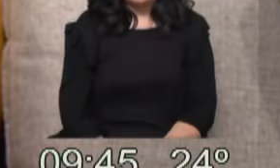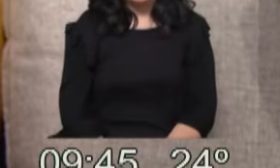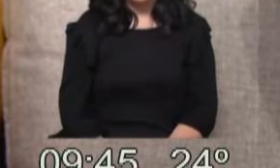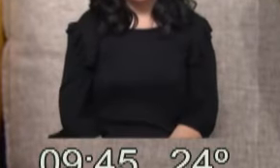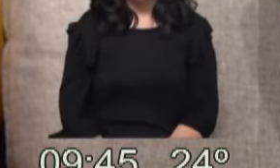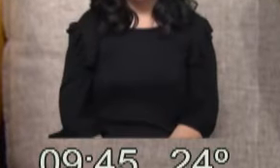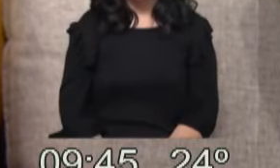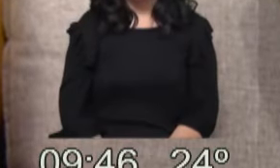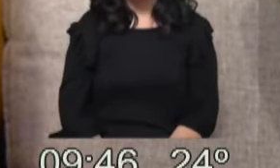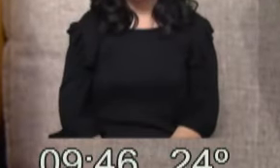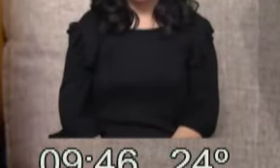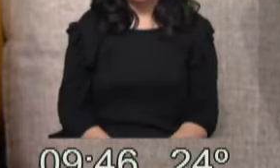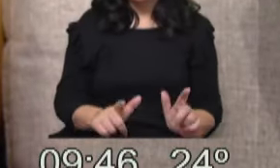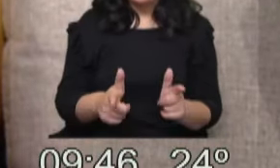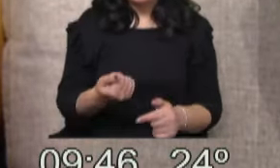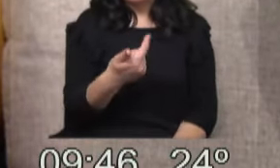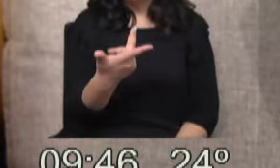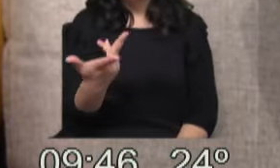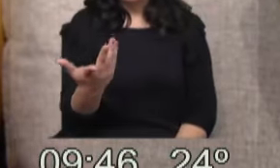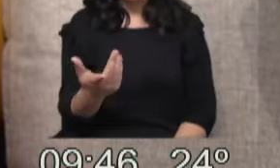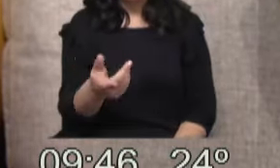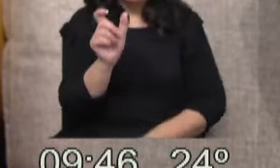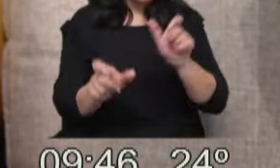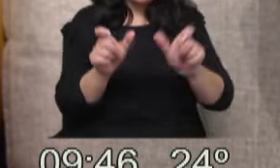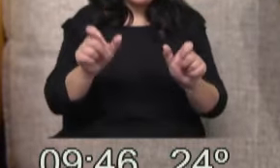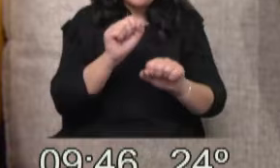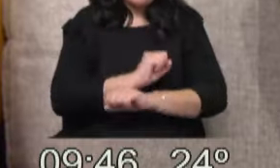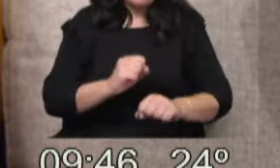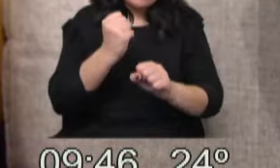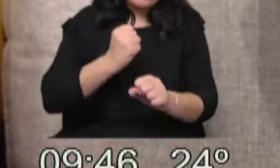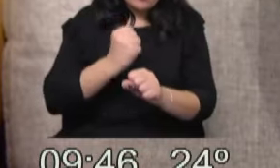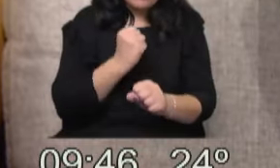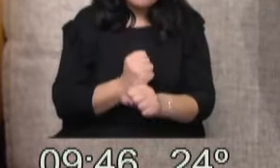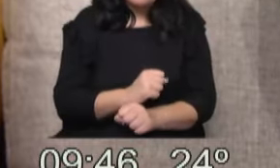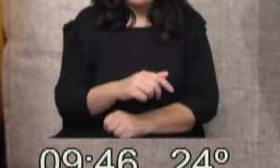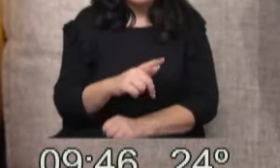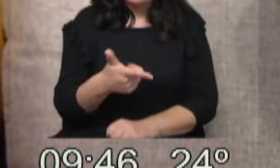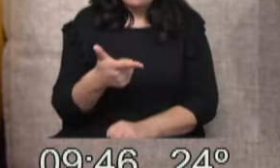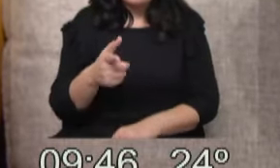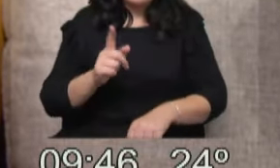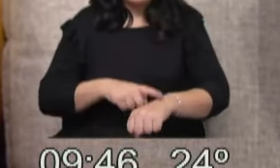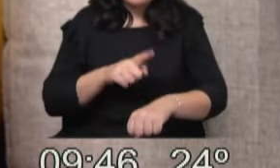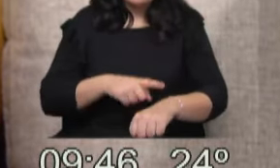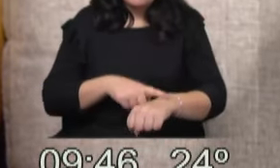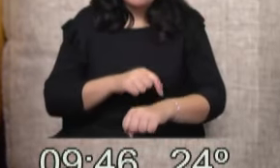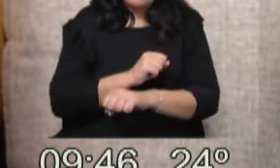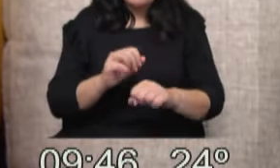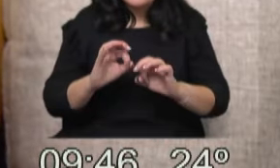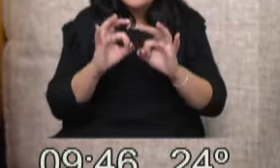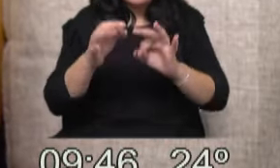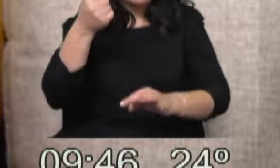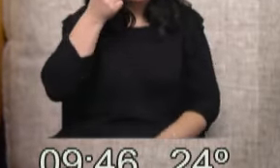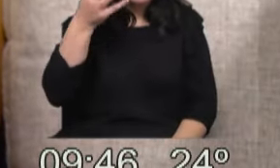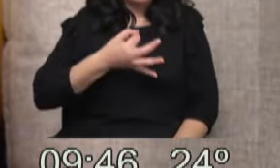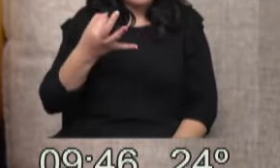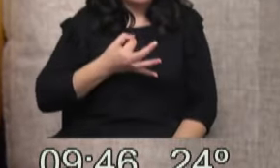justicia no tiene la cantidad de recursos humanos una tada a la otra y no tiene los tiempos como para llegar a verdades